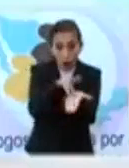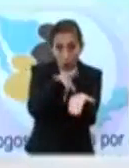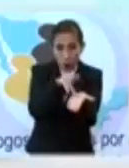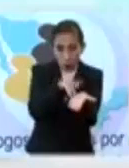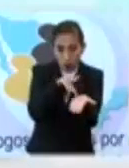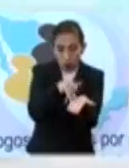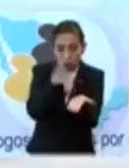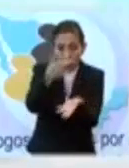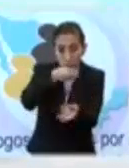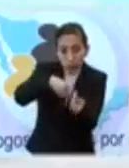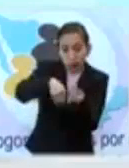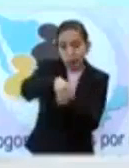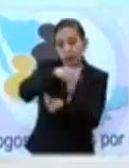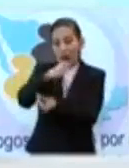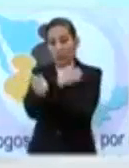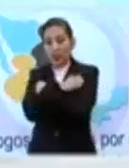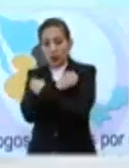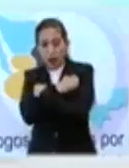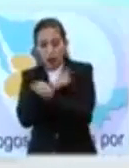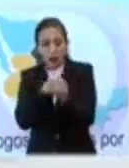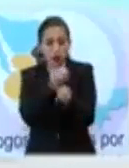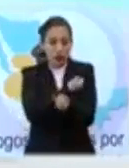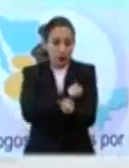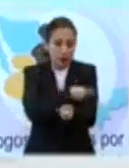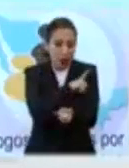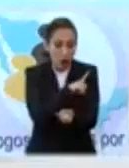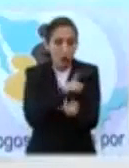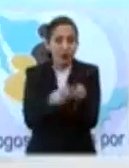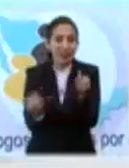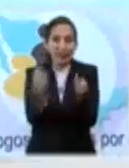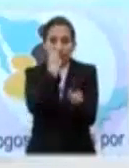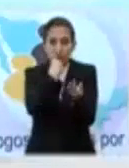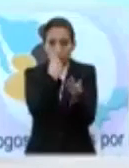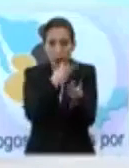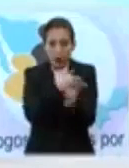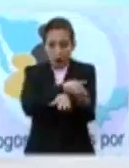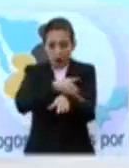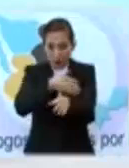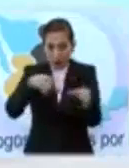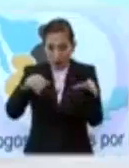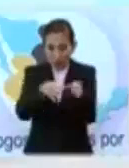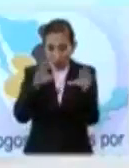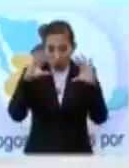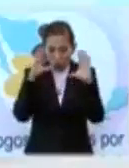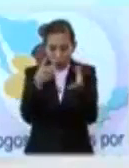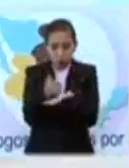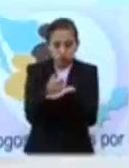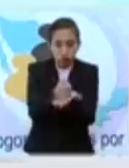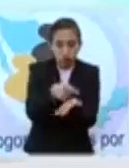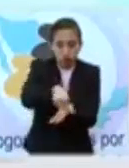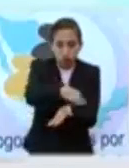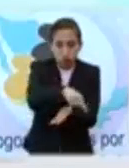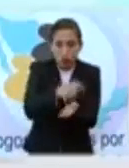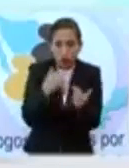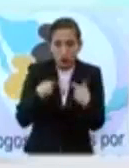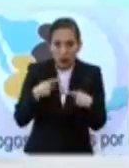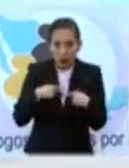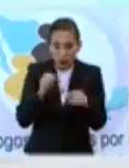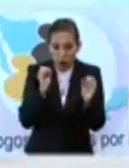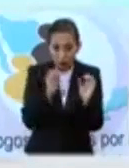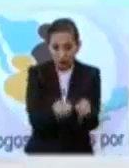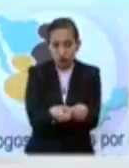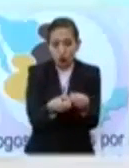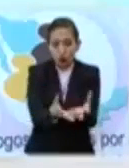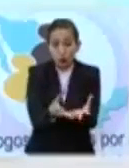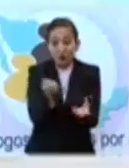a inversiones en la educación, la salud y la nutrición de las familias. Era un enfoque de inversión en capital humano.